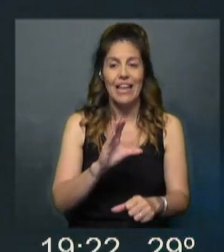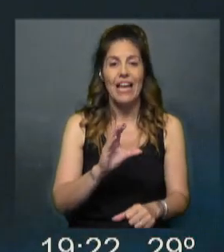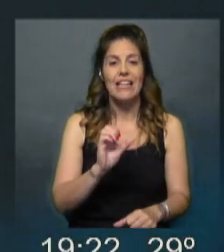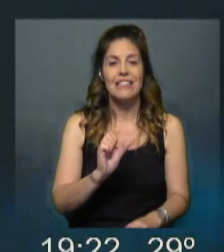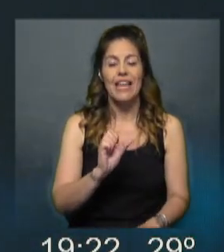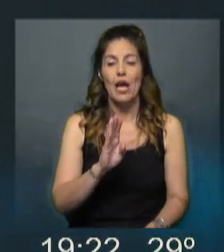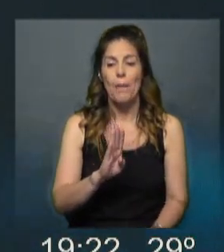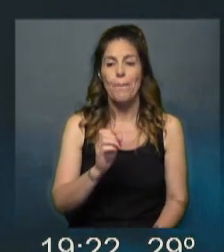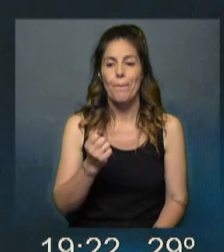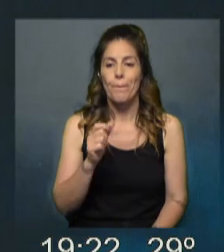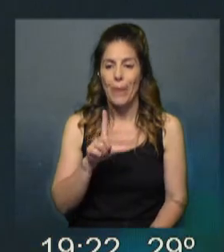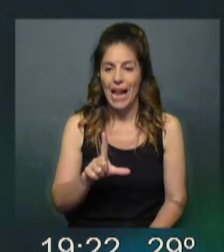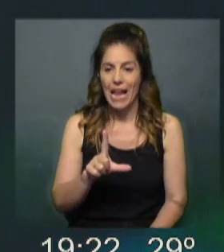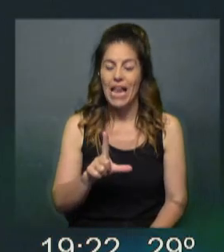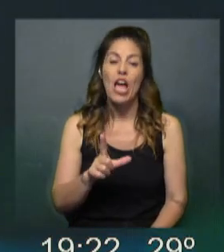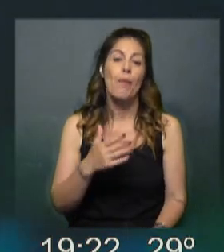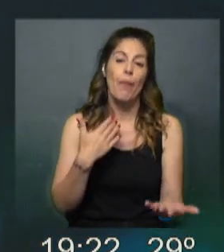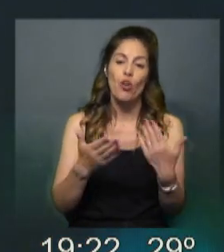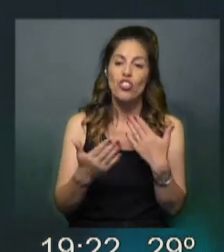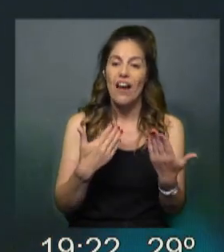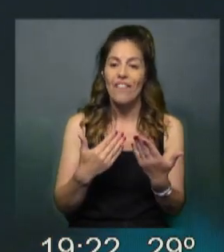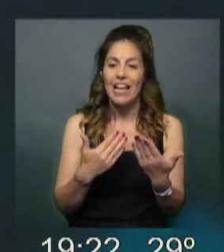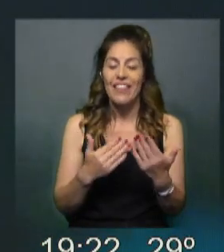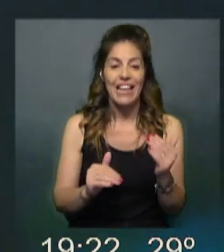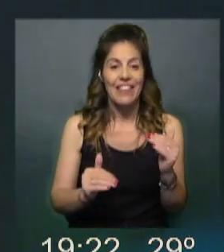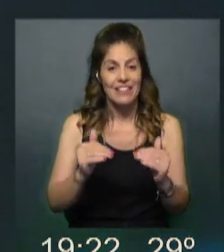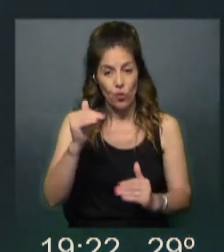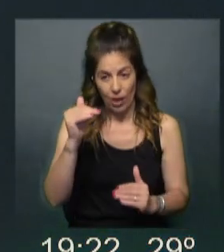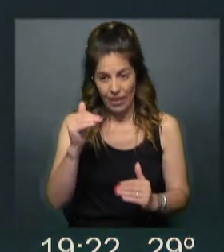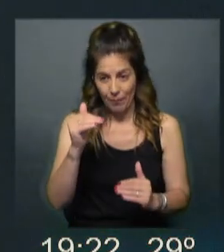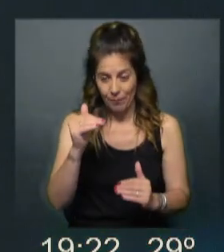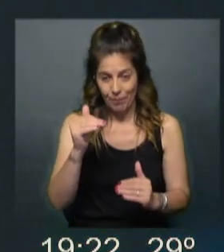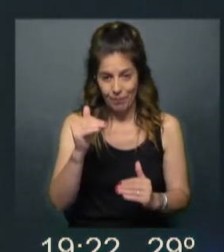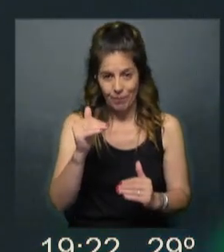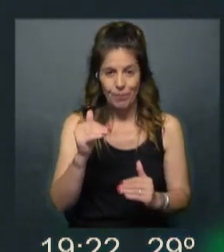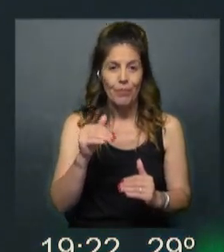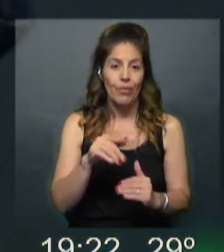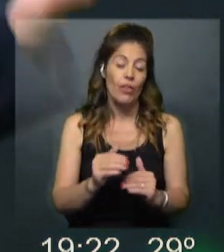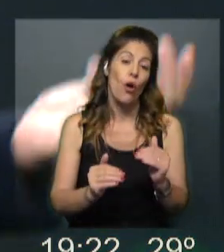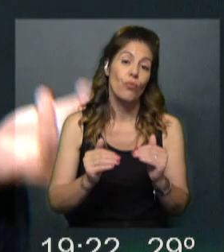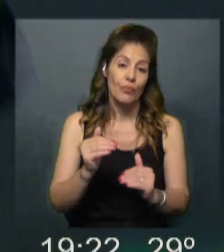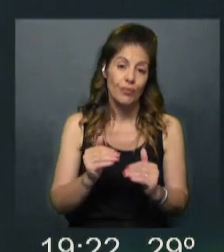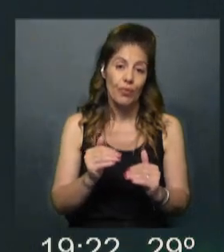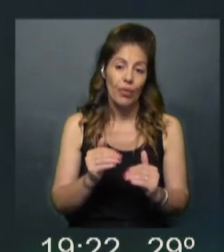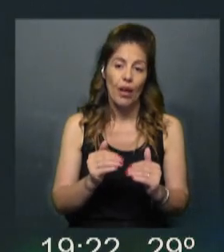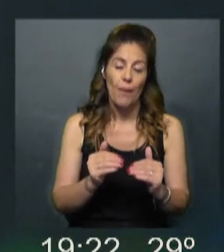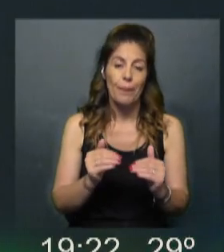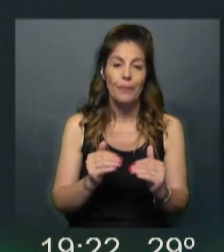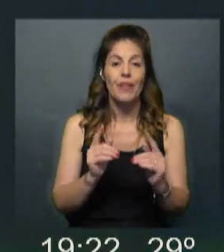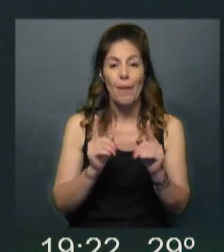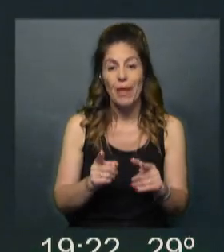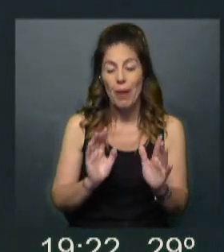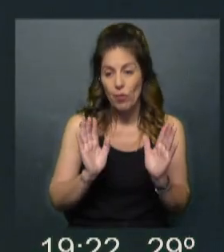abordar justamente otra dimensión que es la dimensión de la desigualdad sí que naturalmente tiene una dinámica en paralelo y Vamos a